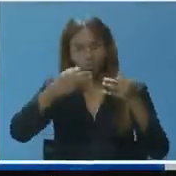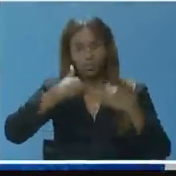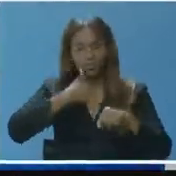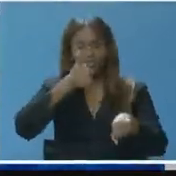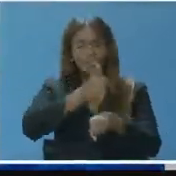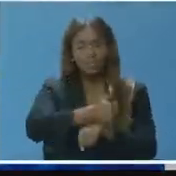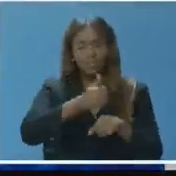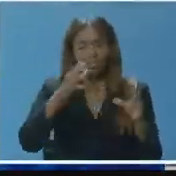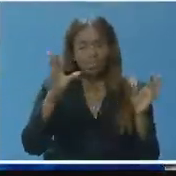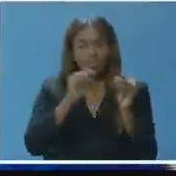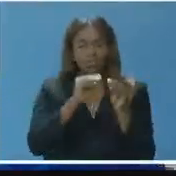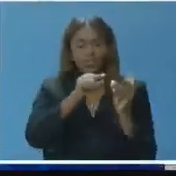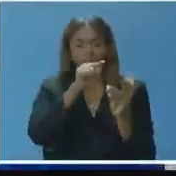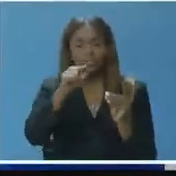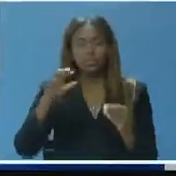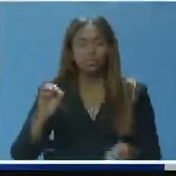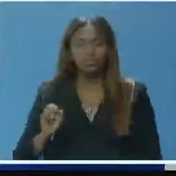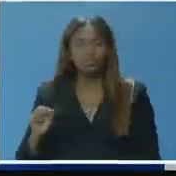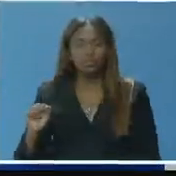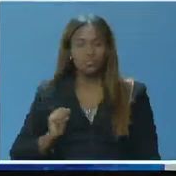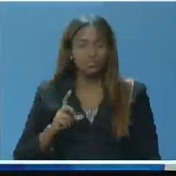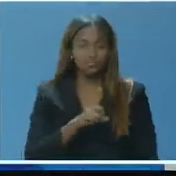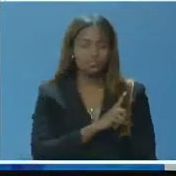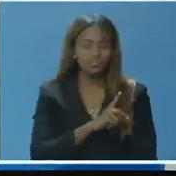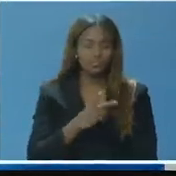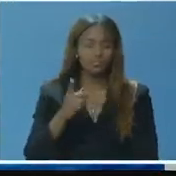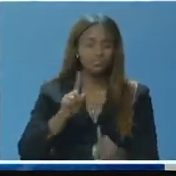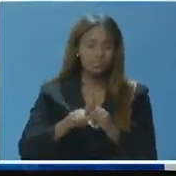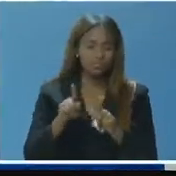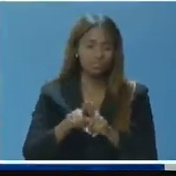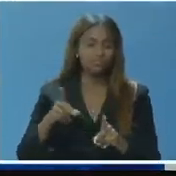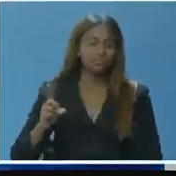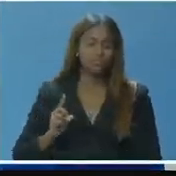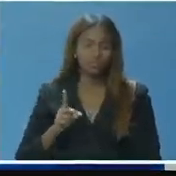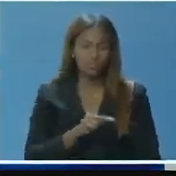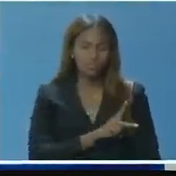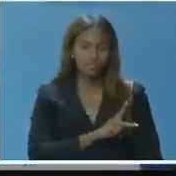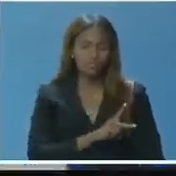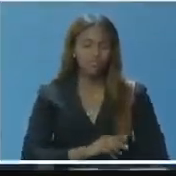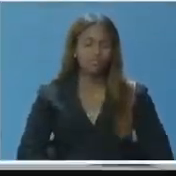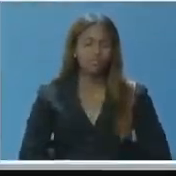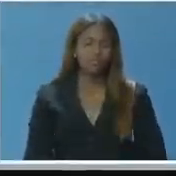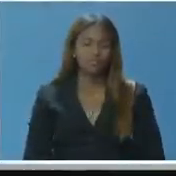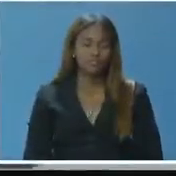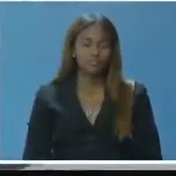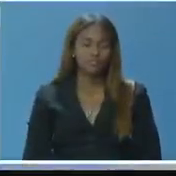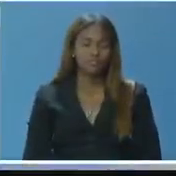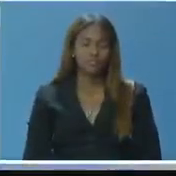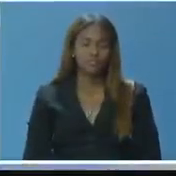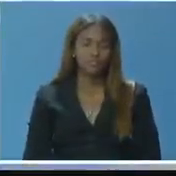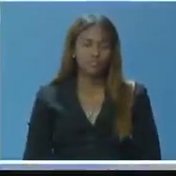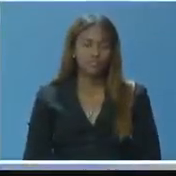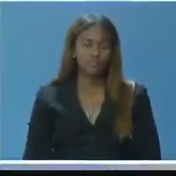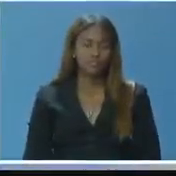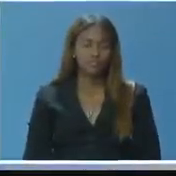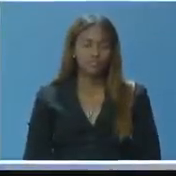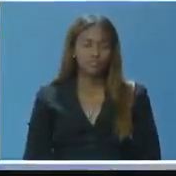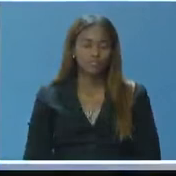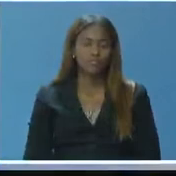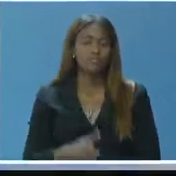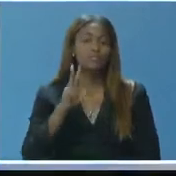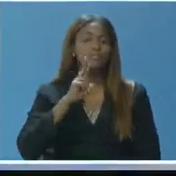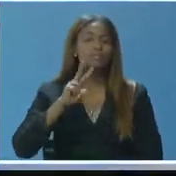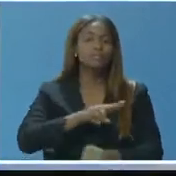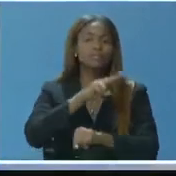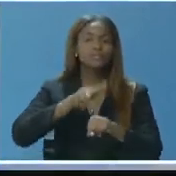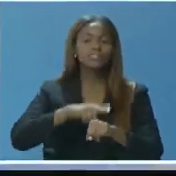involucrados funcionarios y congresistas. Para 4RD Noticias, Gioconda Paulino. La Cervecería